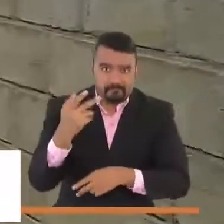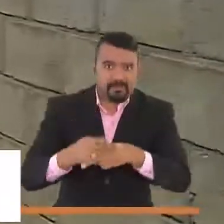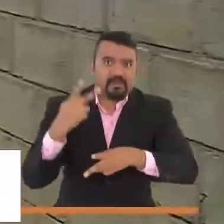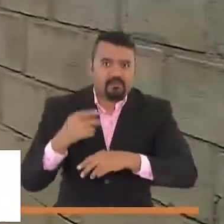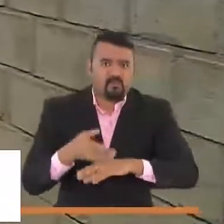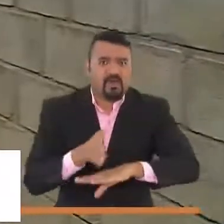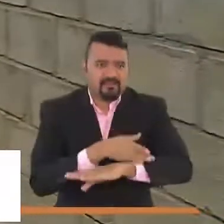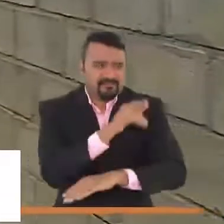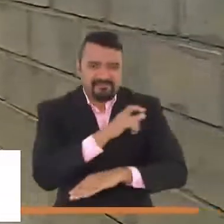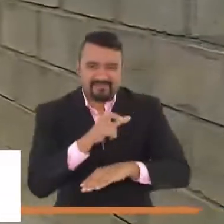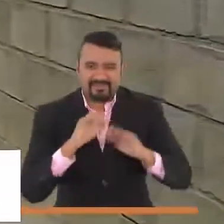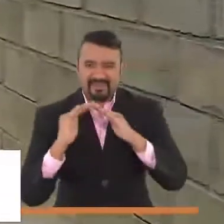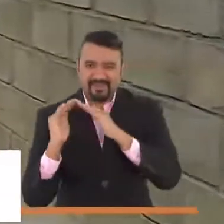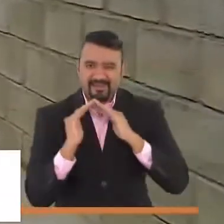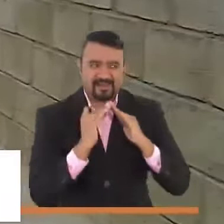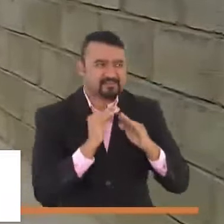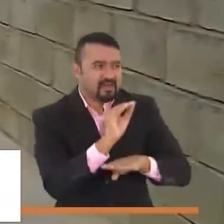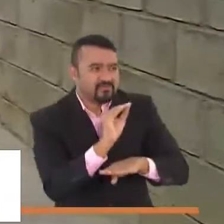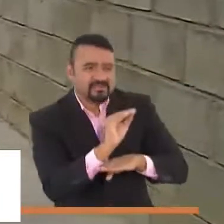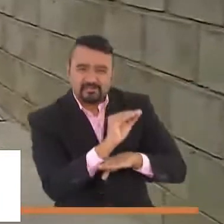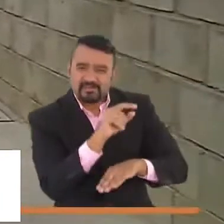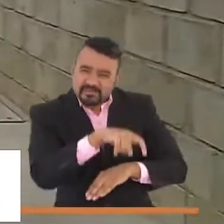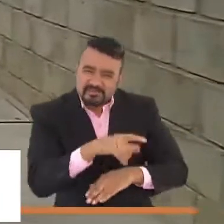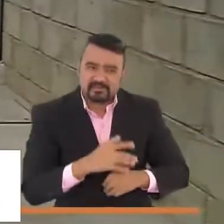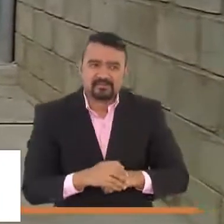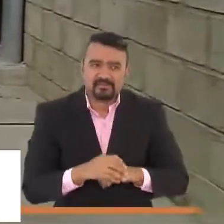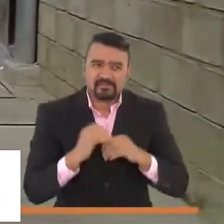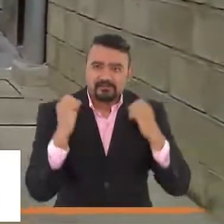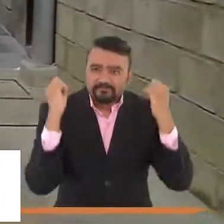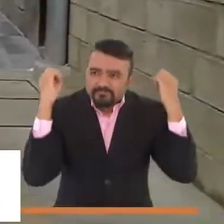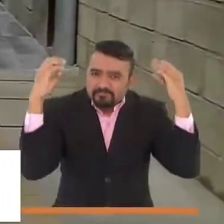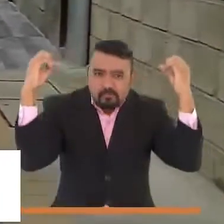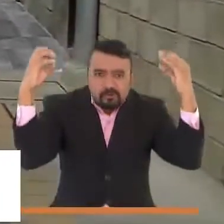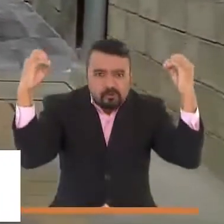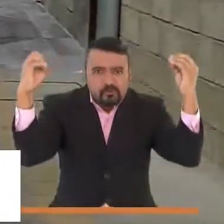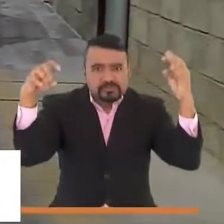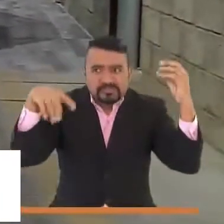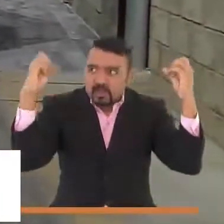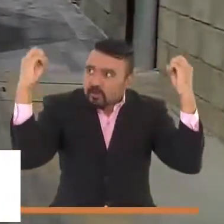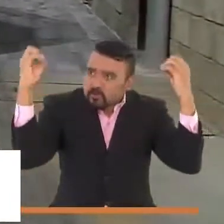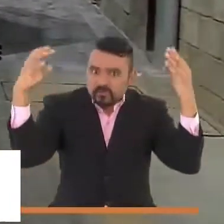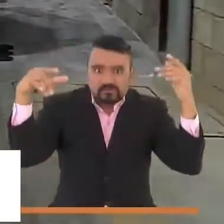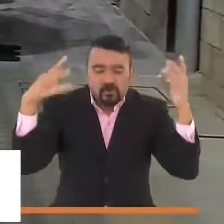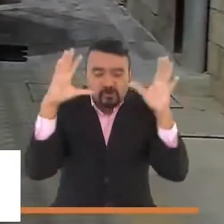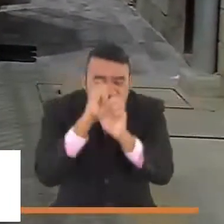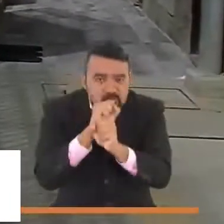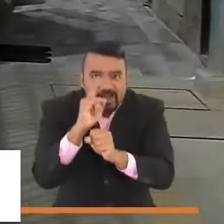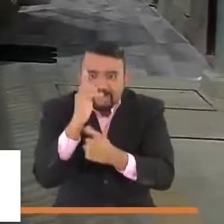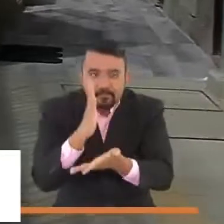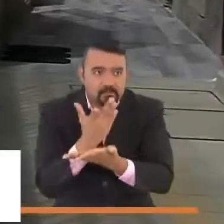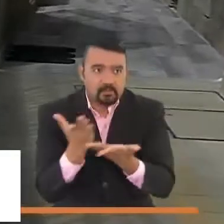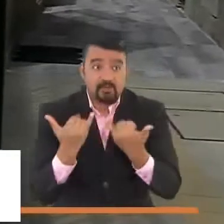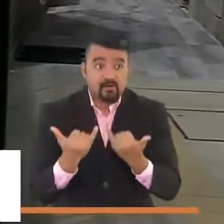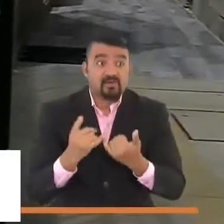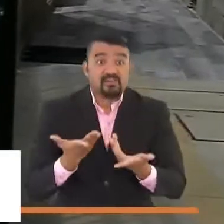venía pidiendo desde hace tiempo y se hizo una inversión importante y además se logra construir durante la